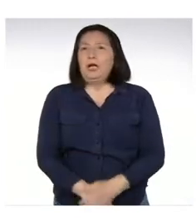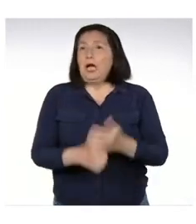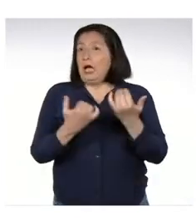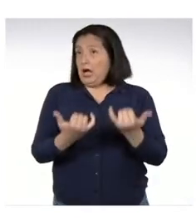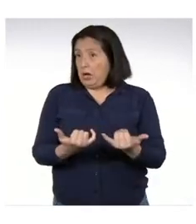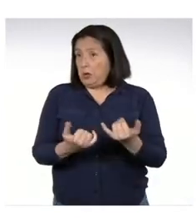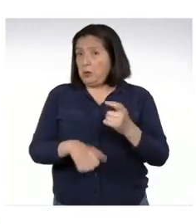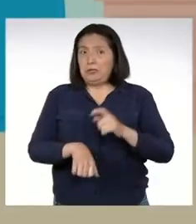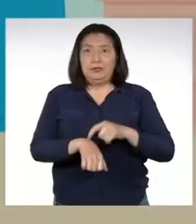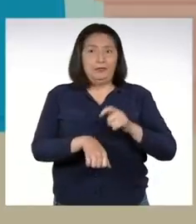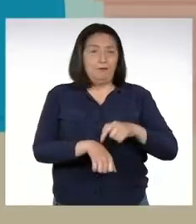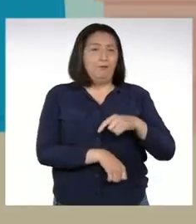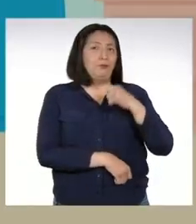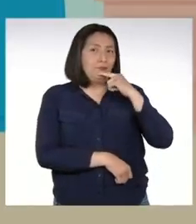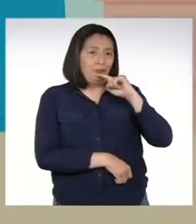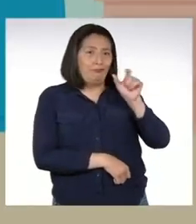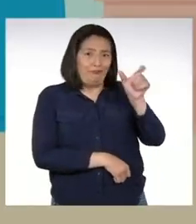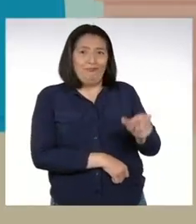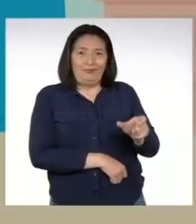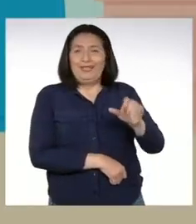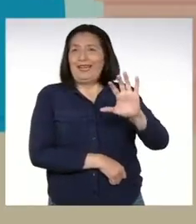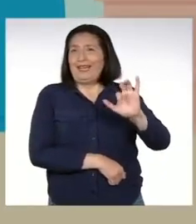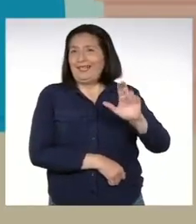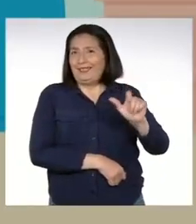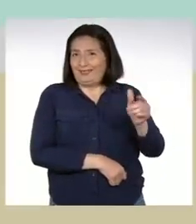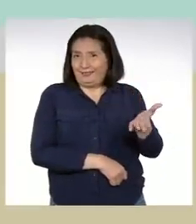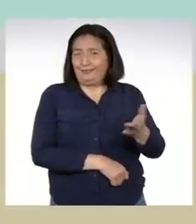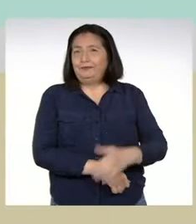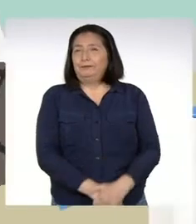Ahora el turno de Carla.